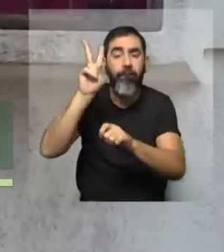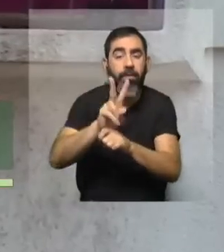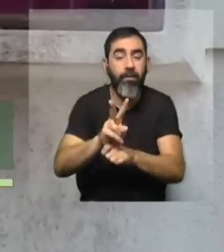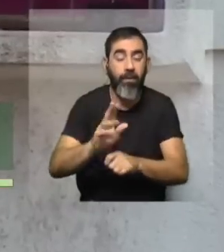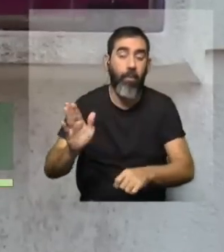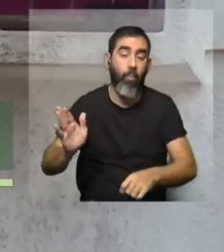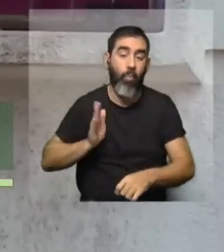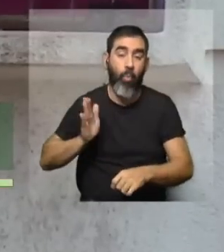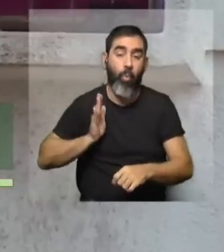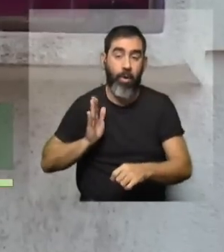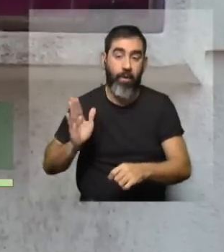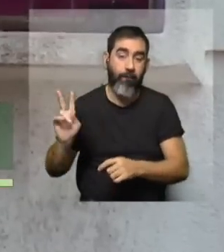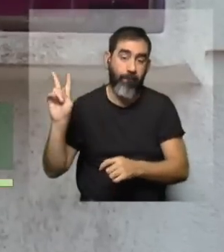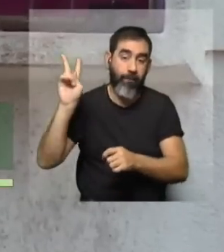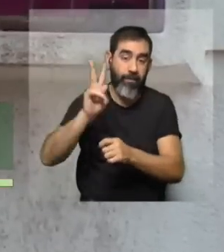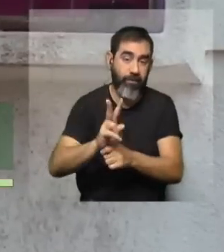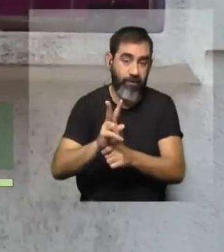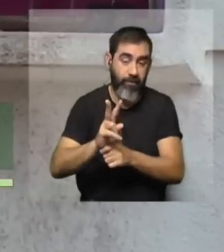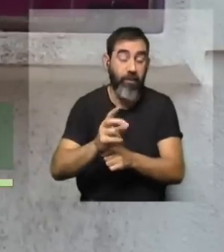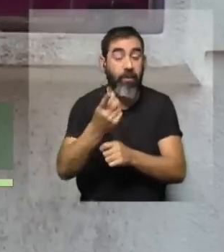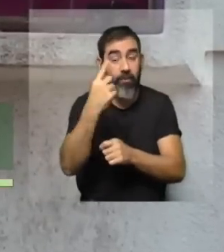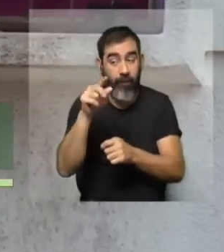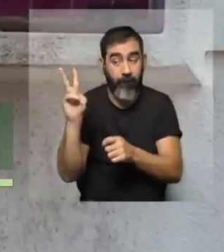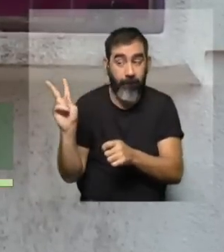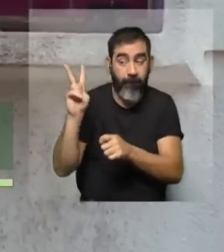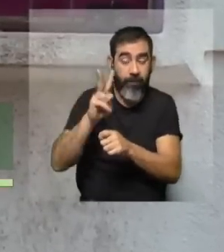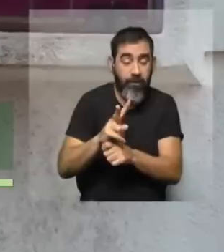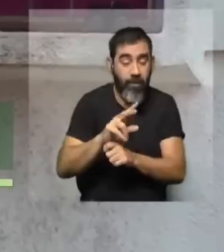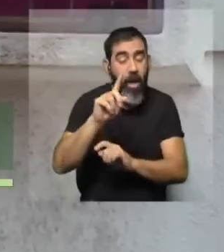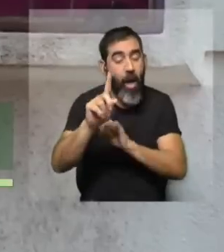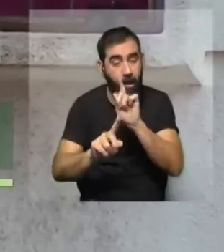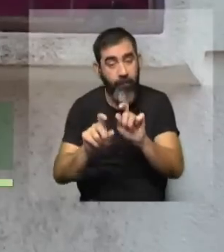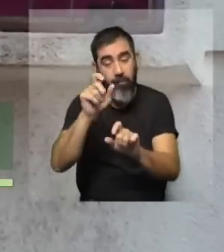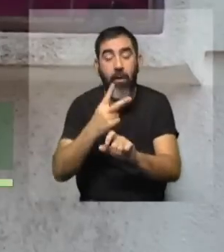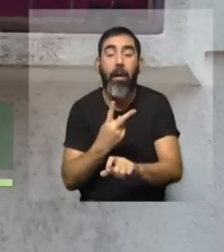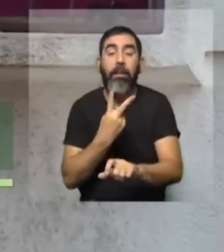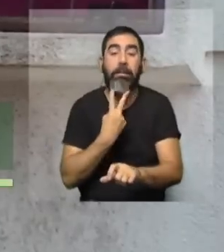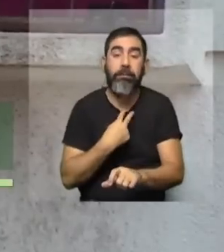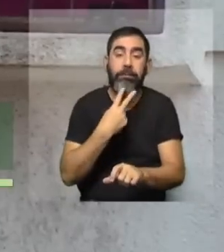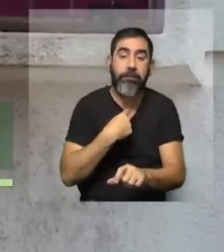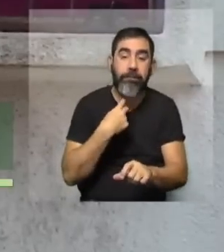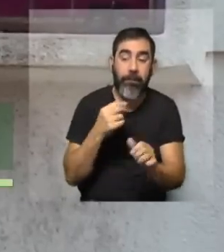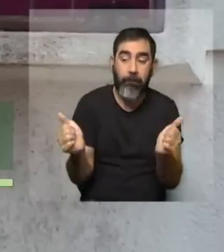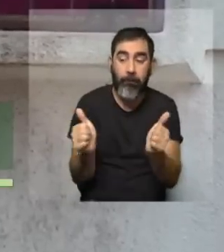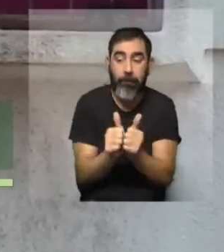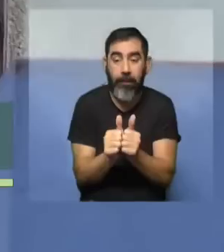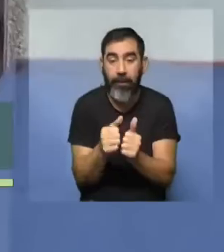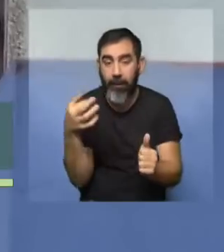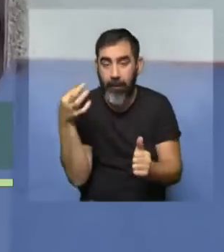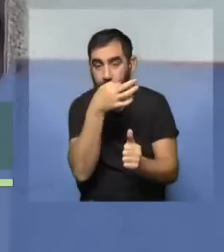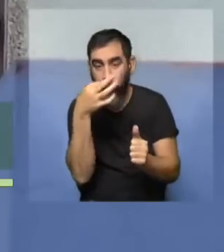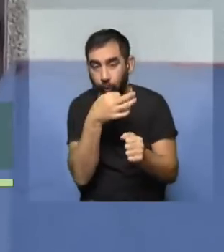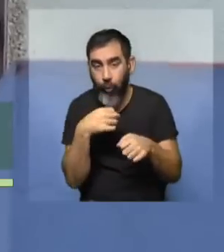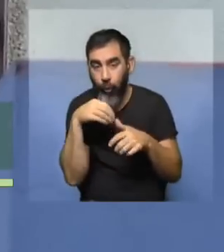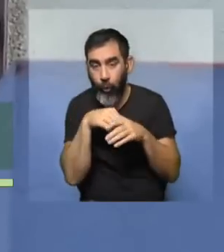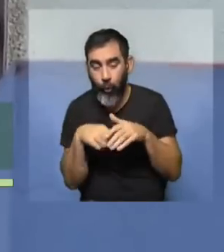mujeres Entonces en ese en esa visita se puede dar de una persona adicta que su pareja le quiere llevar una cantidad